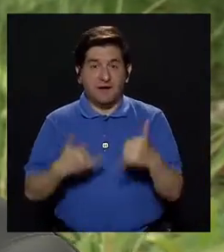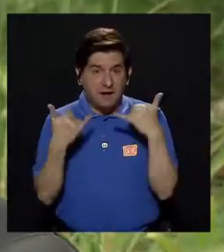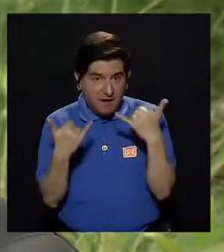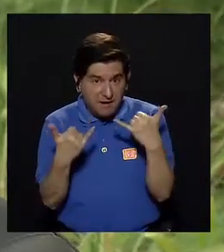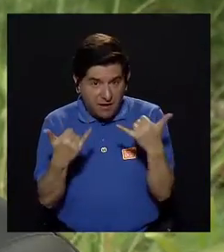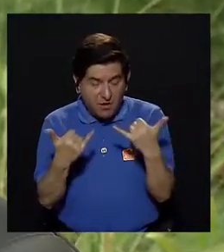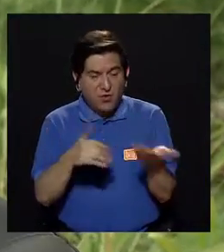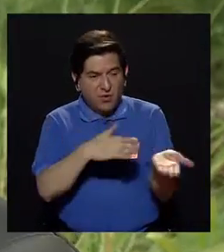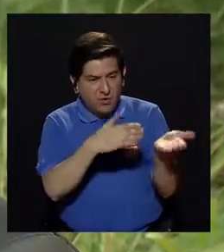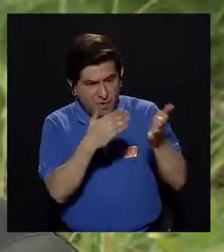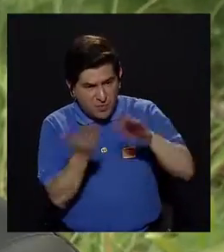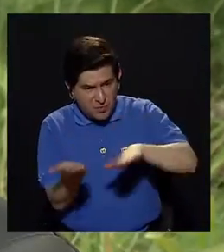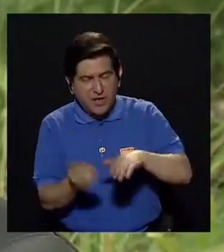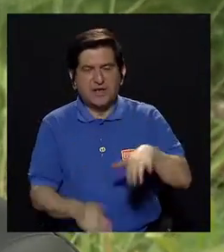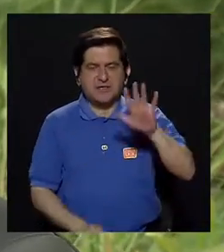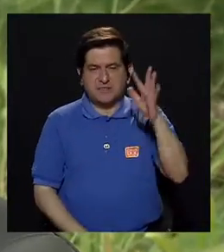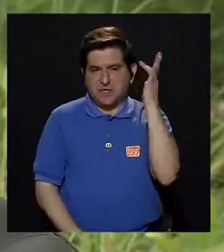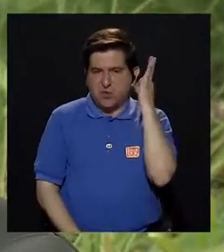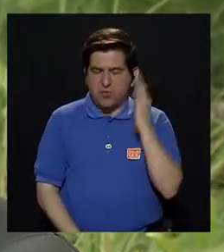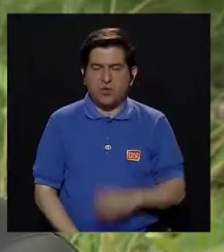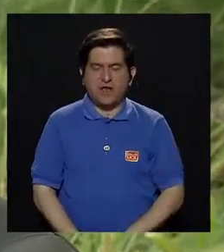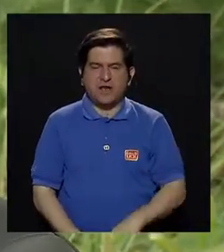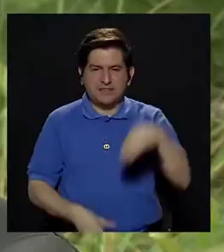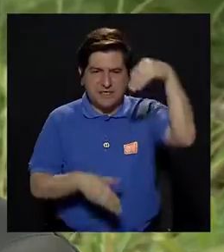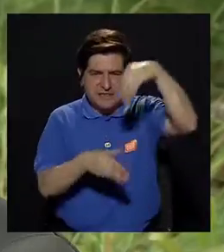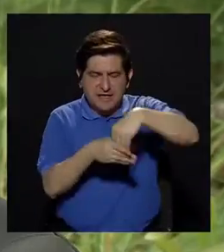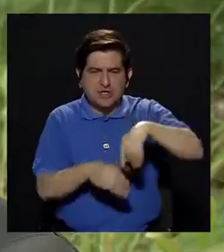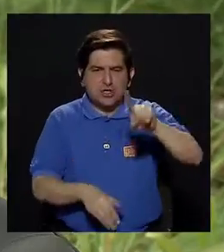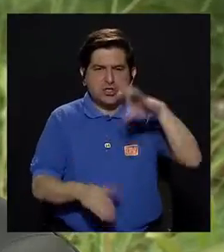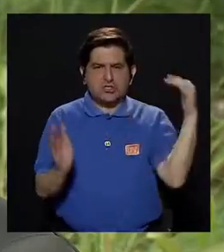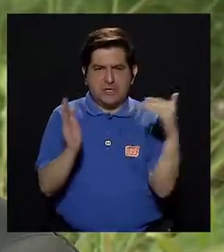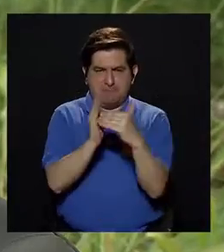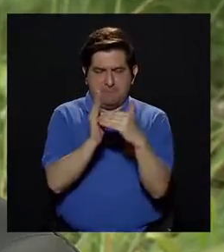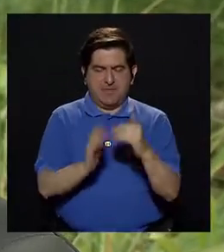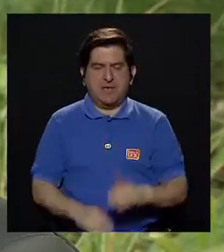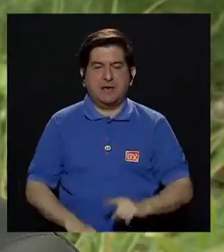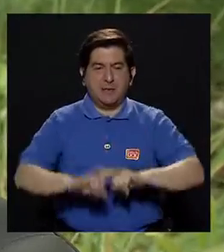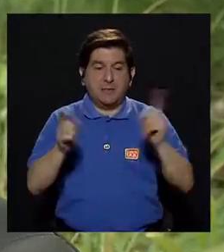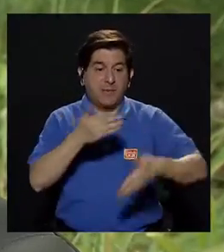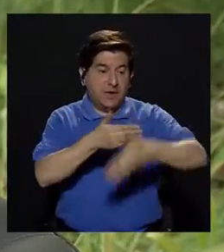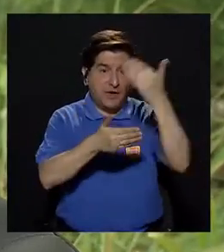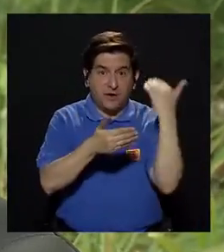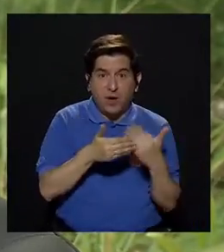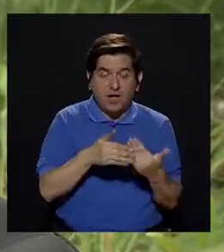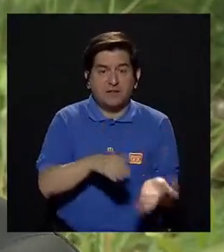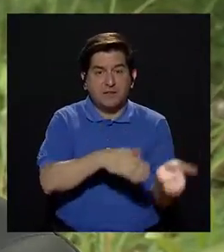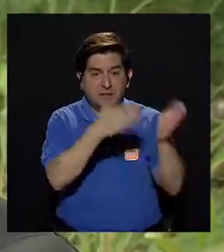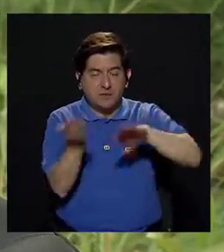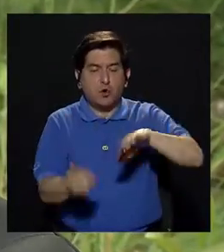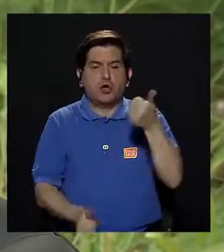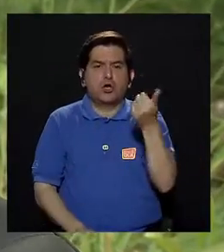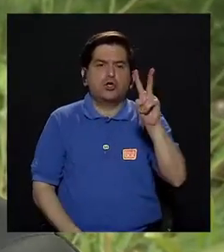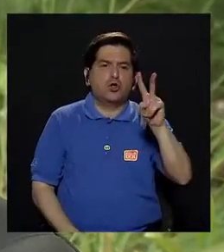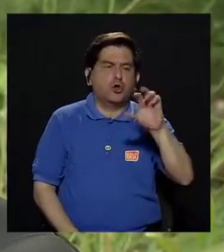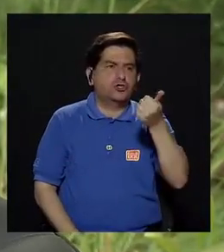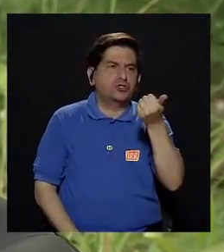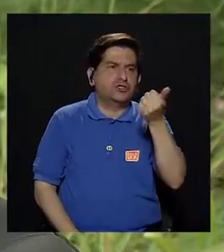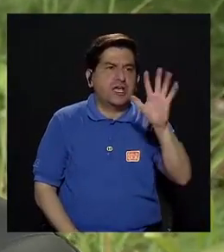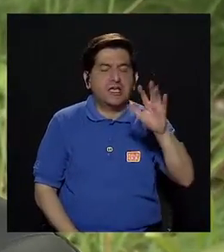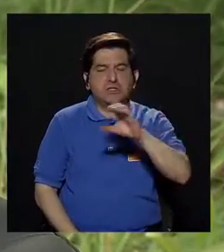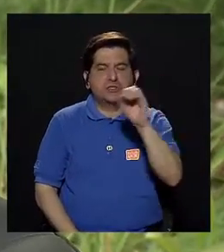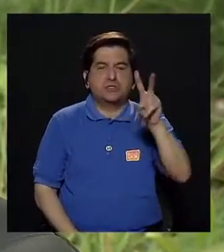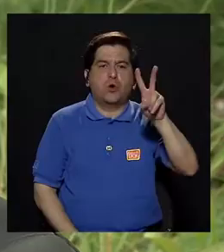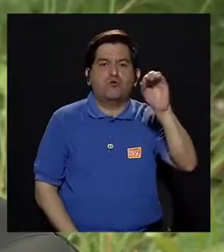Ahora se nos está muriendo 5 mujeres por 100,000, pero sin embargo antes se morían 12 o 15